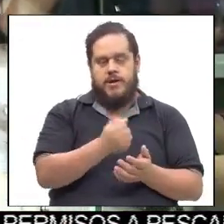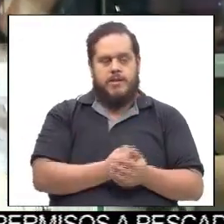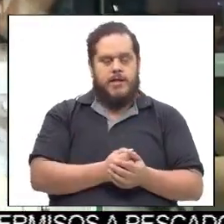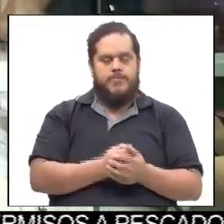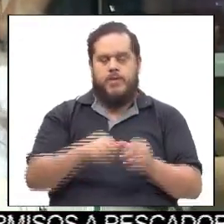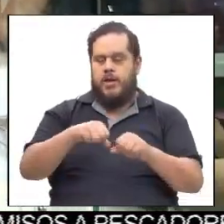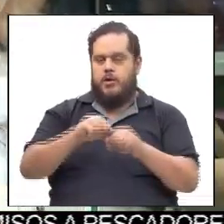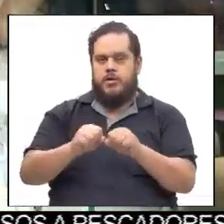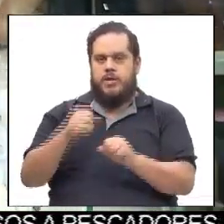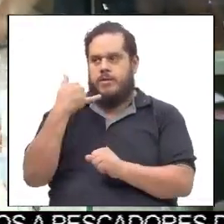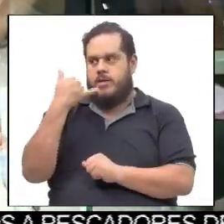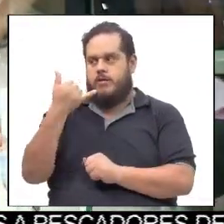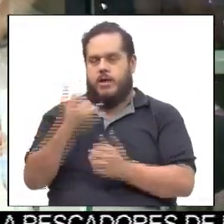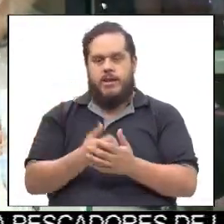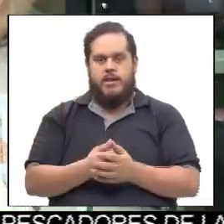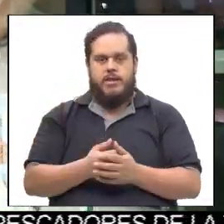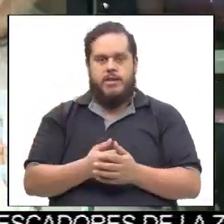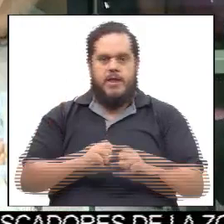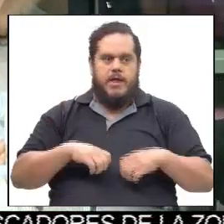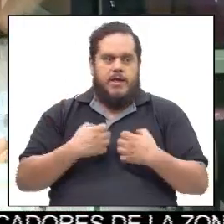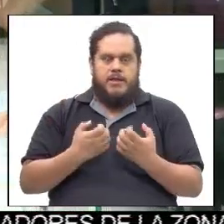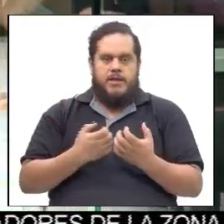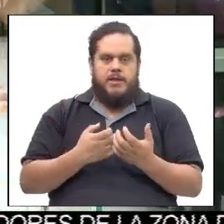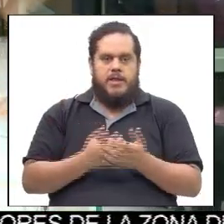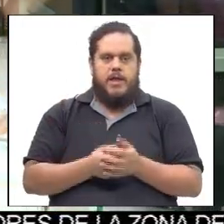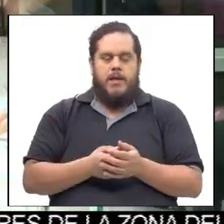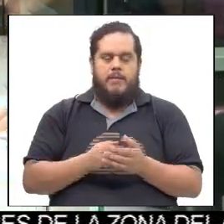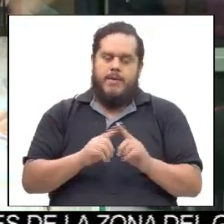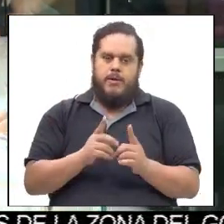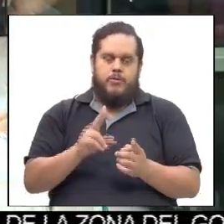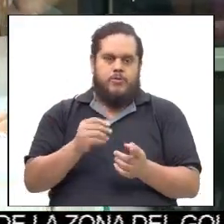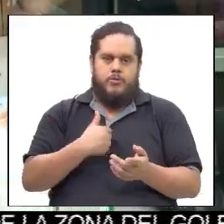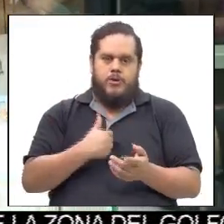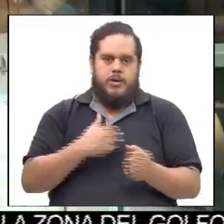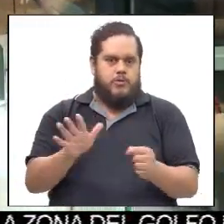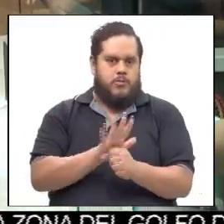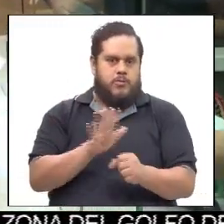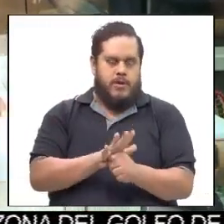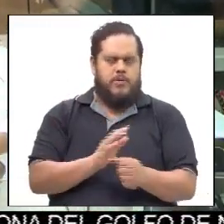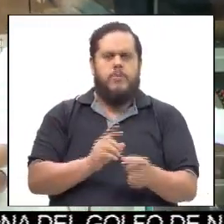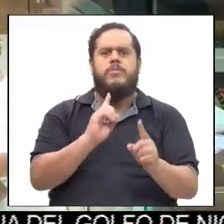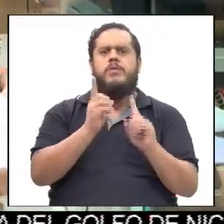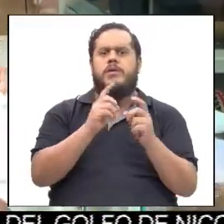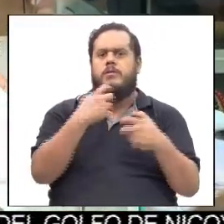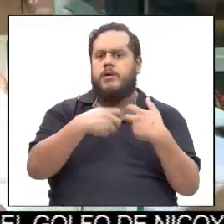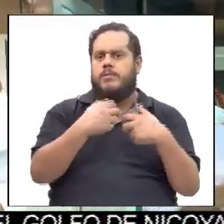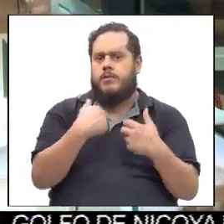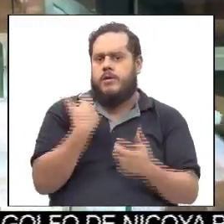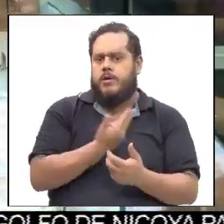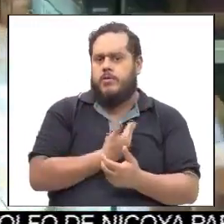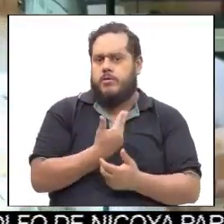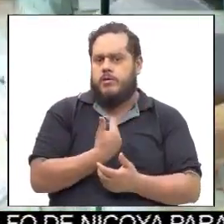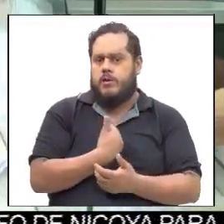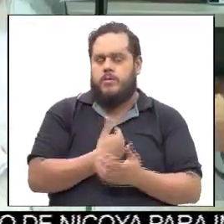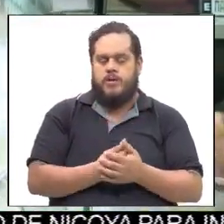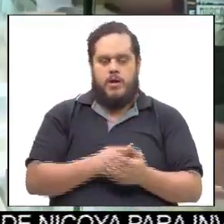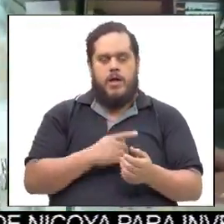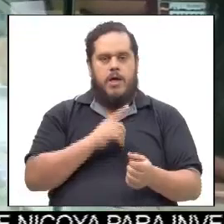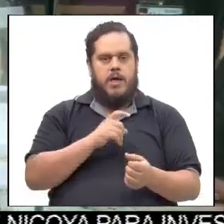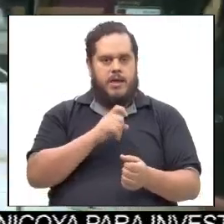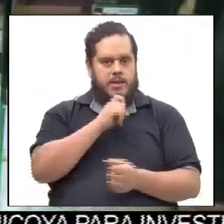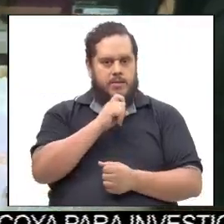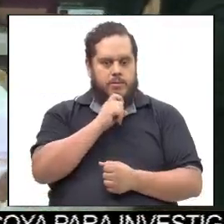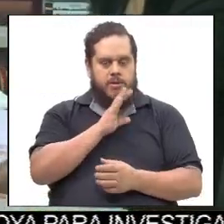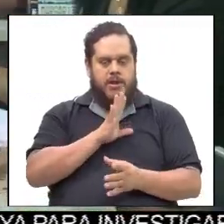sistemas celulares existen como 5 países en el mundo que los tienen. ¿Y cuál es el problema que tenemos? Una dificultad de integrar